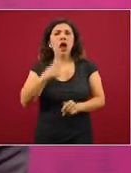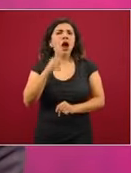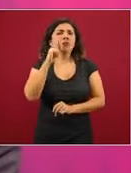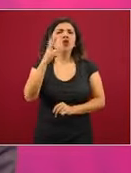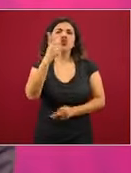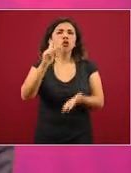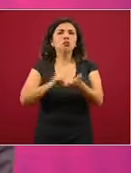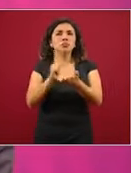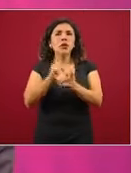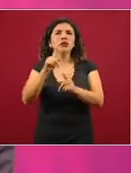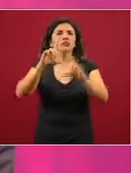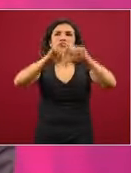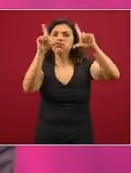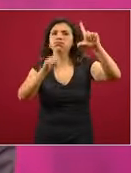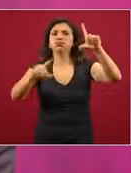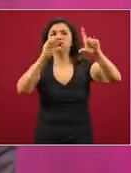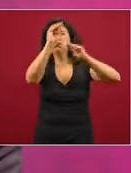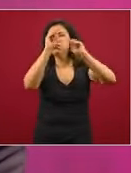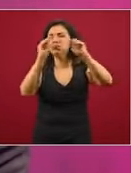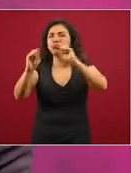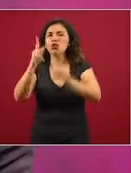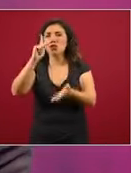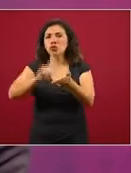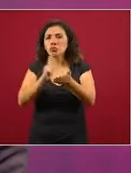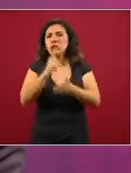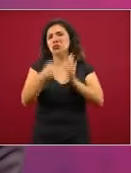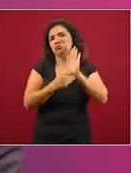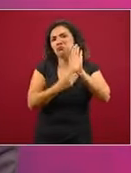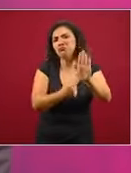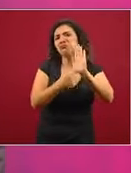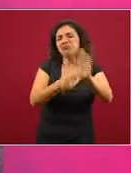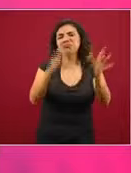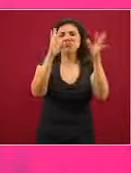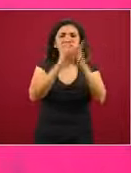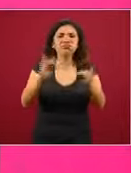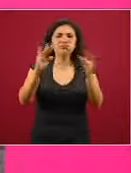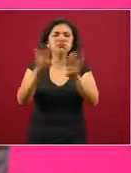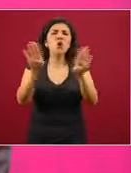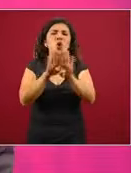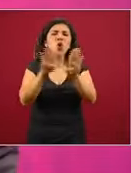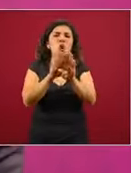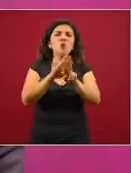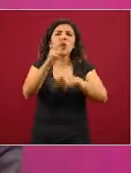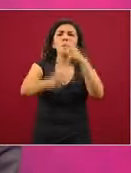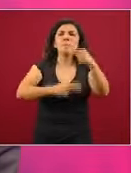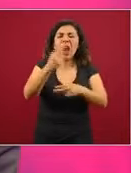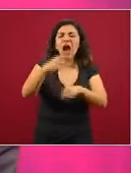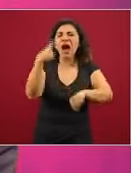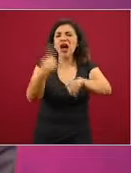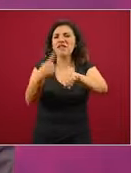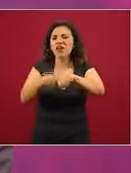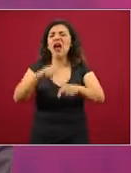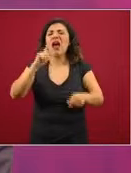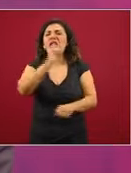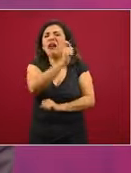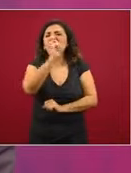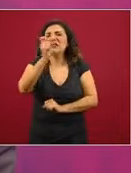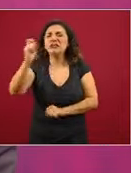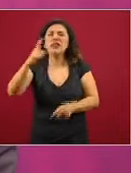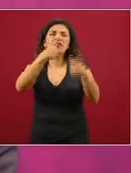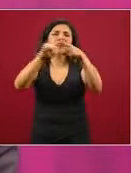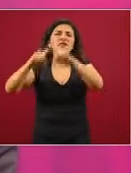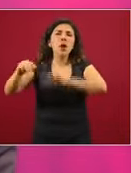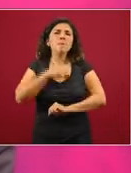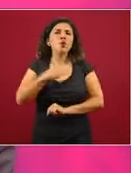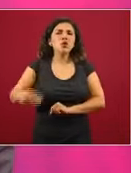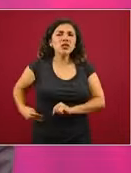2 vueltas a todas las entidades federativas, hemos ido presentando los detalles de cómo se fue presentando la epidemia en los distintos